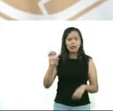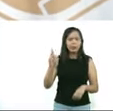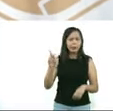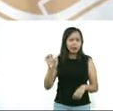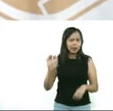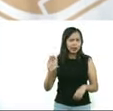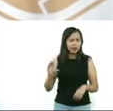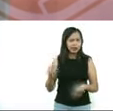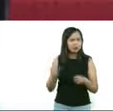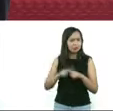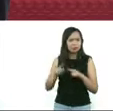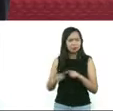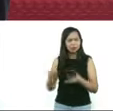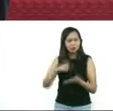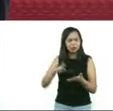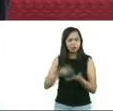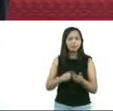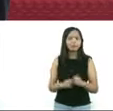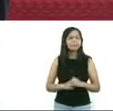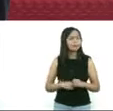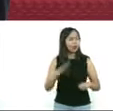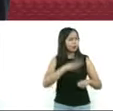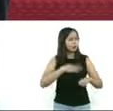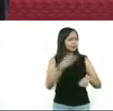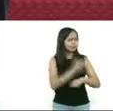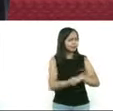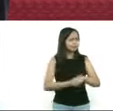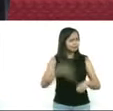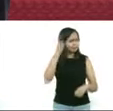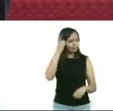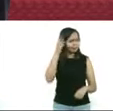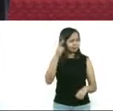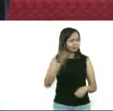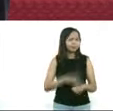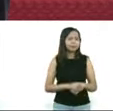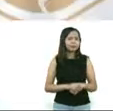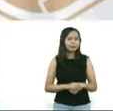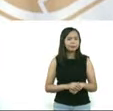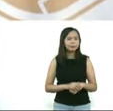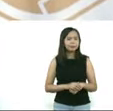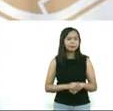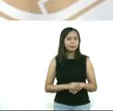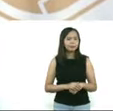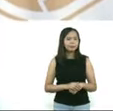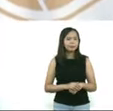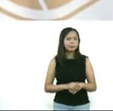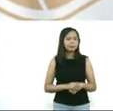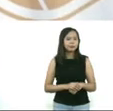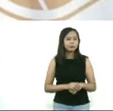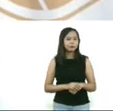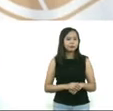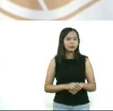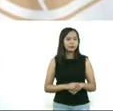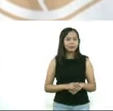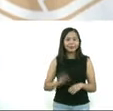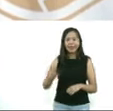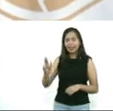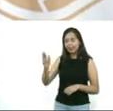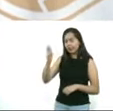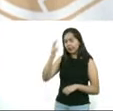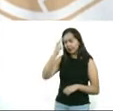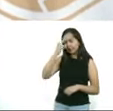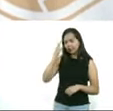lugares. Muy buenas tardes a todos, buenas tardes, doctora. Decía Monsiváis que esa manifestación